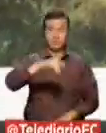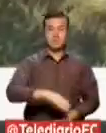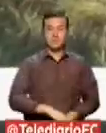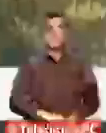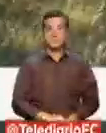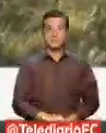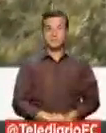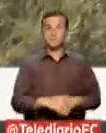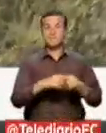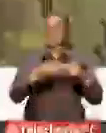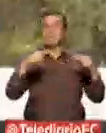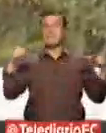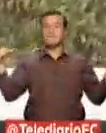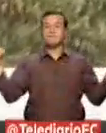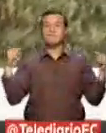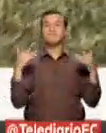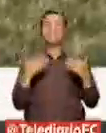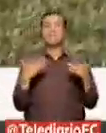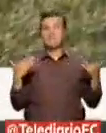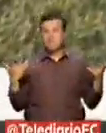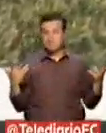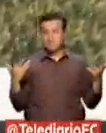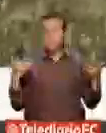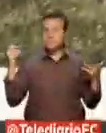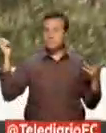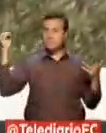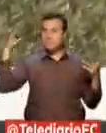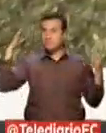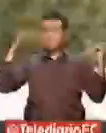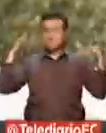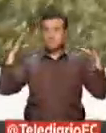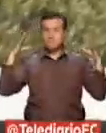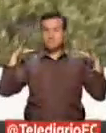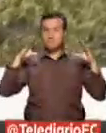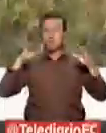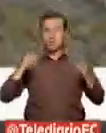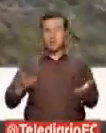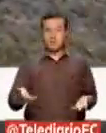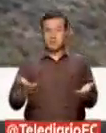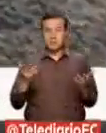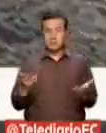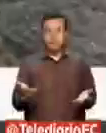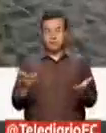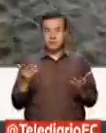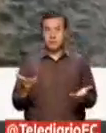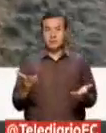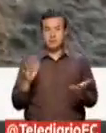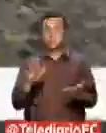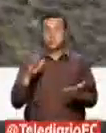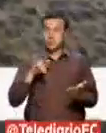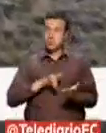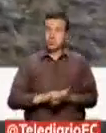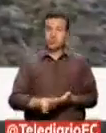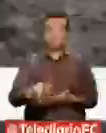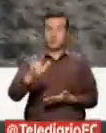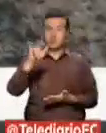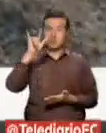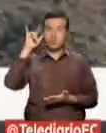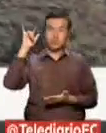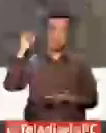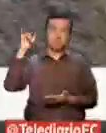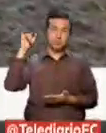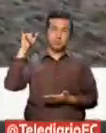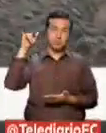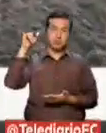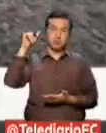Las alas están cubiertas por células solares y son extremadamente livianas, lo que le da a su vuelo una apariencia